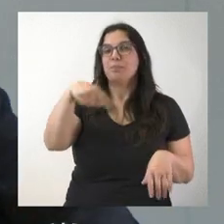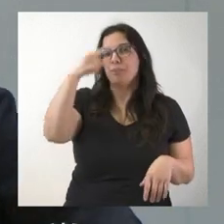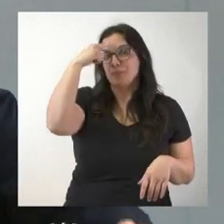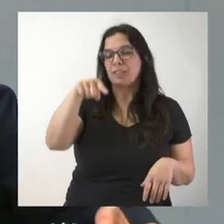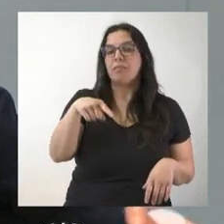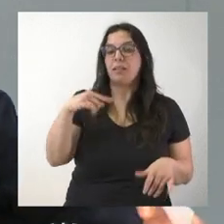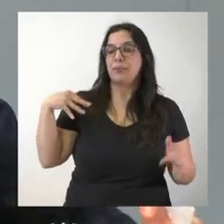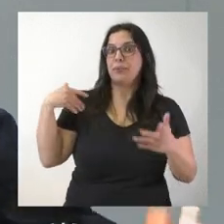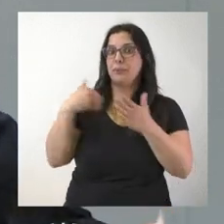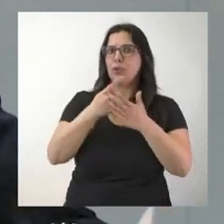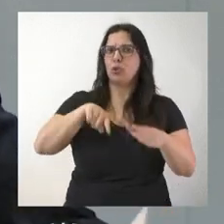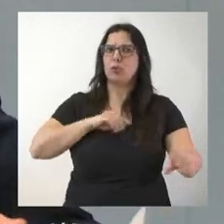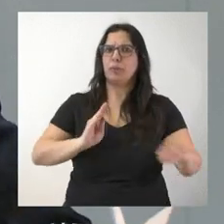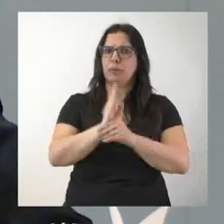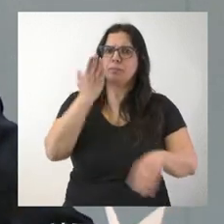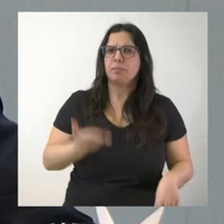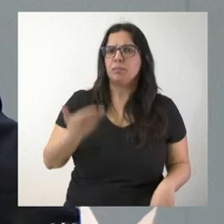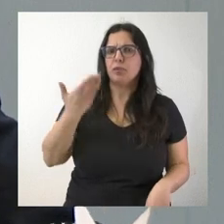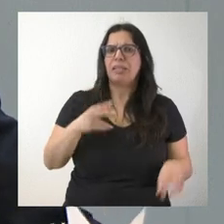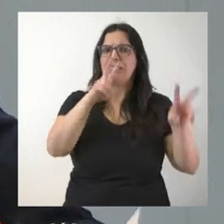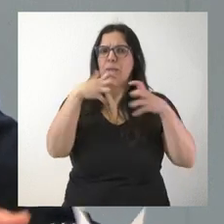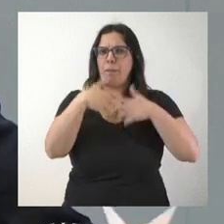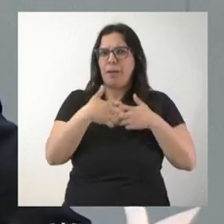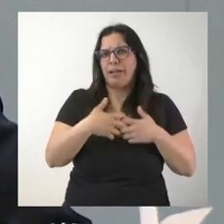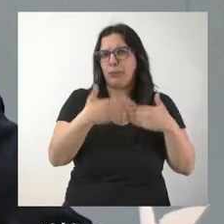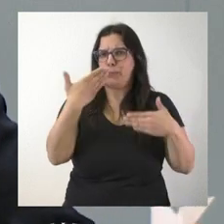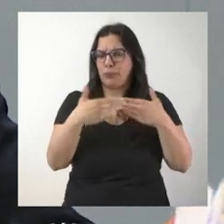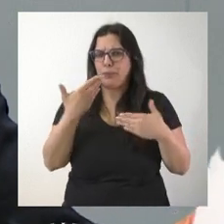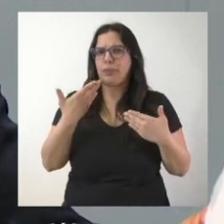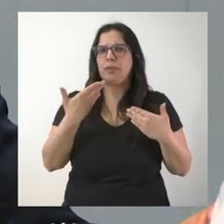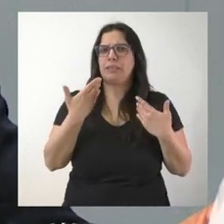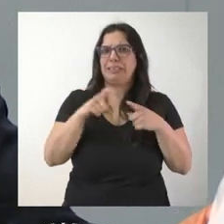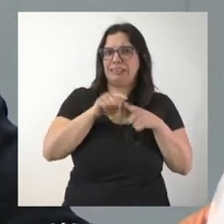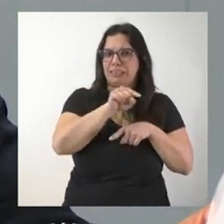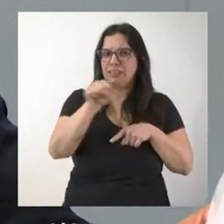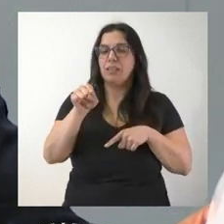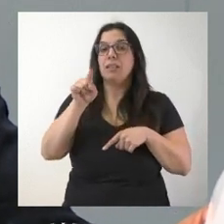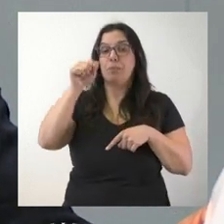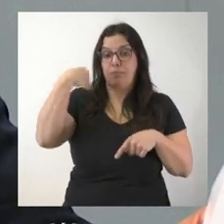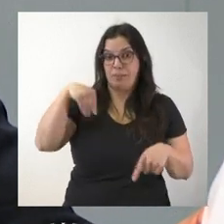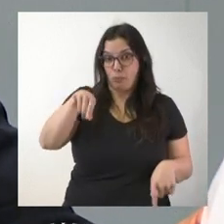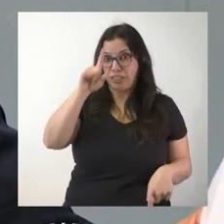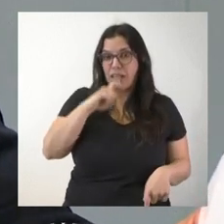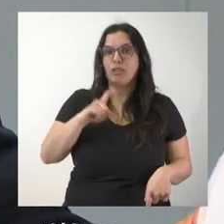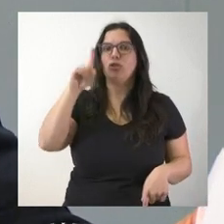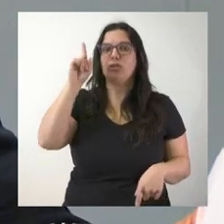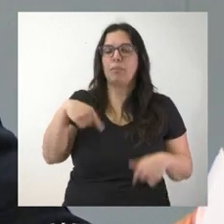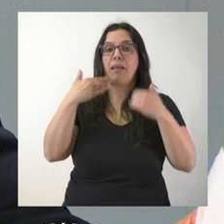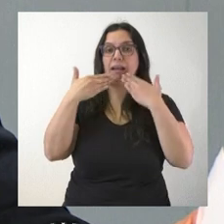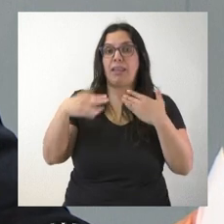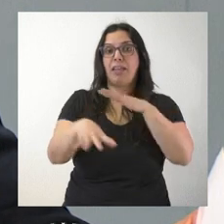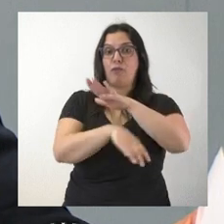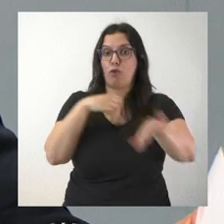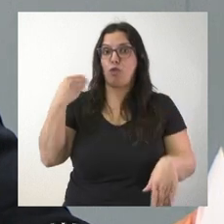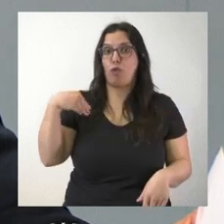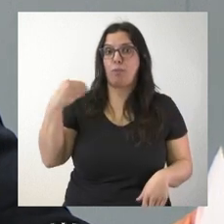años hemos venido haciendo una inversión muy relevante ese tipo de equipamientos también en este propio ejercicio a través de los propios fondos procedentes